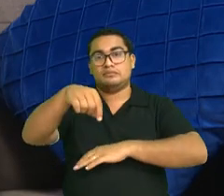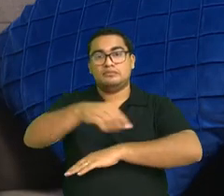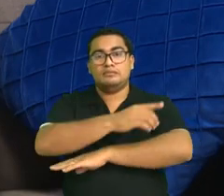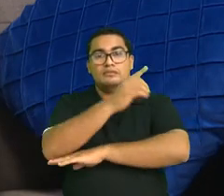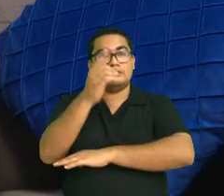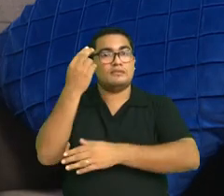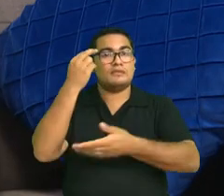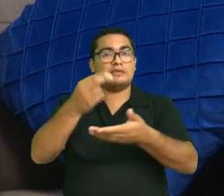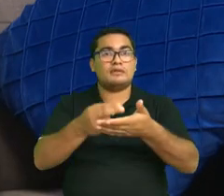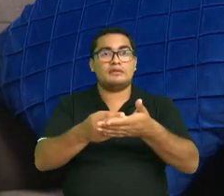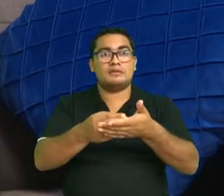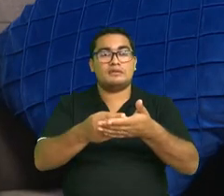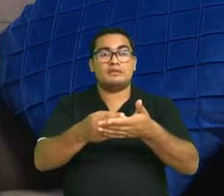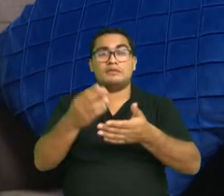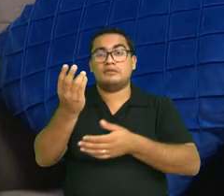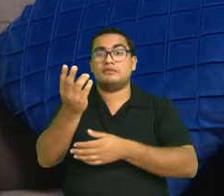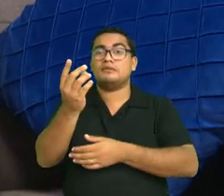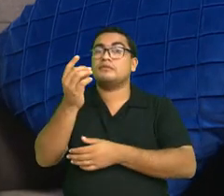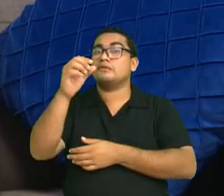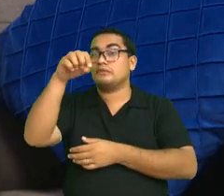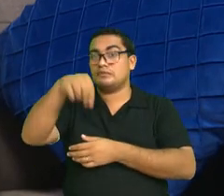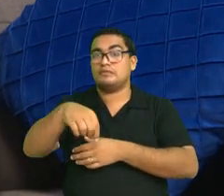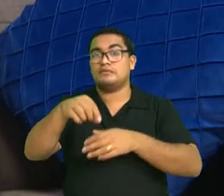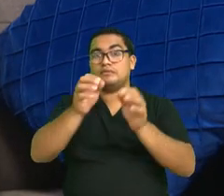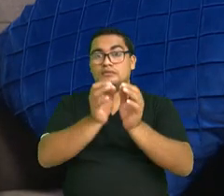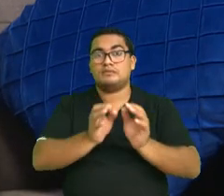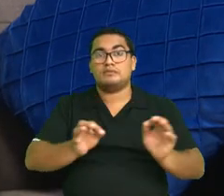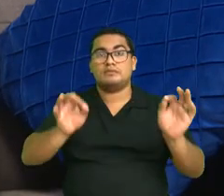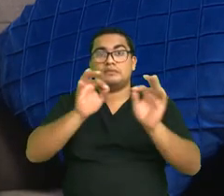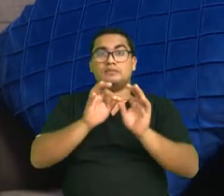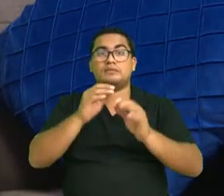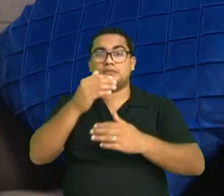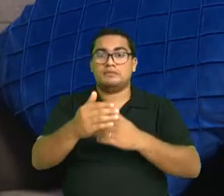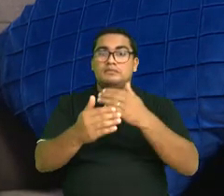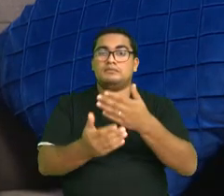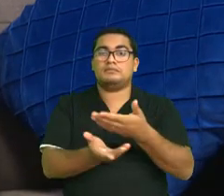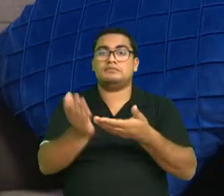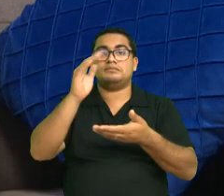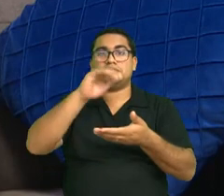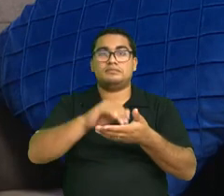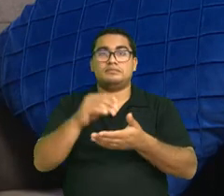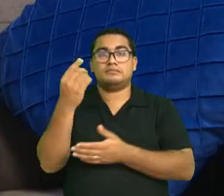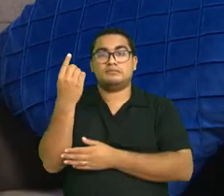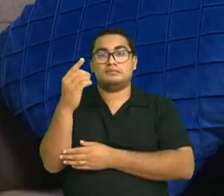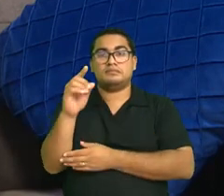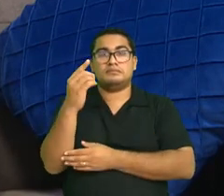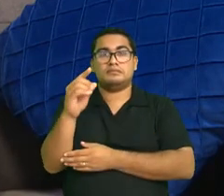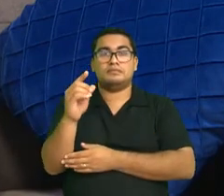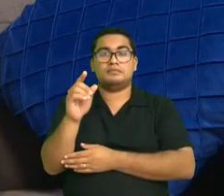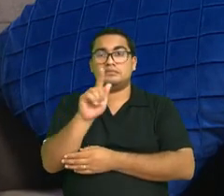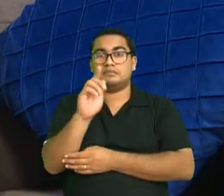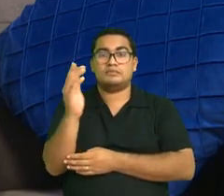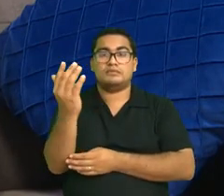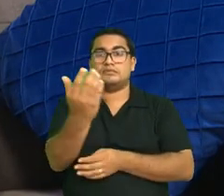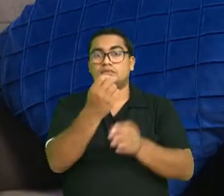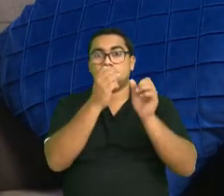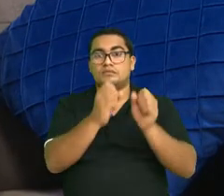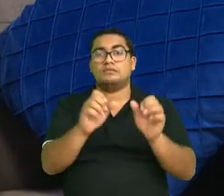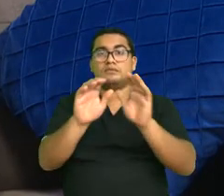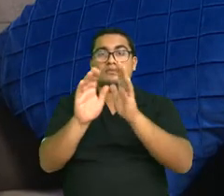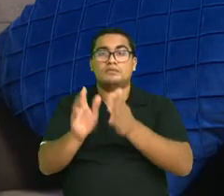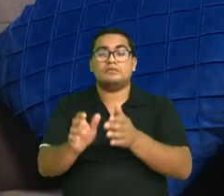están conmemorando una fecha muy importante dentro de un proceso de restitución de derechos que nos hace a todas y a todos